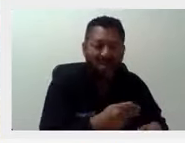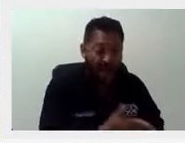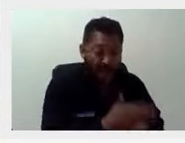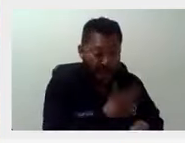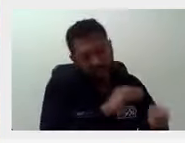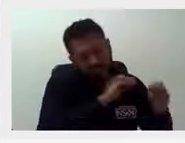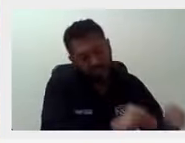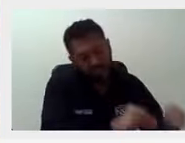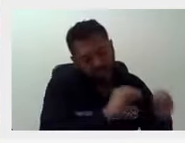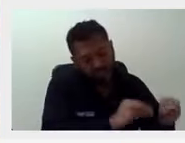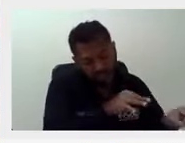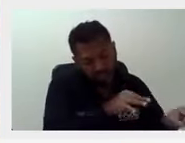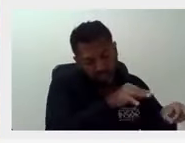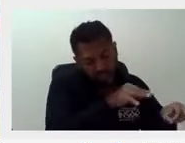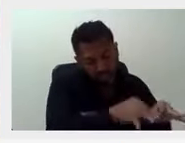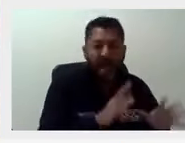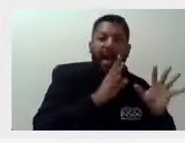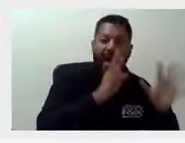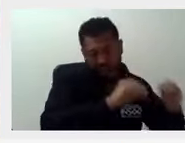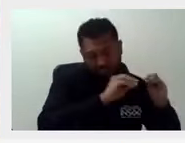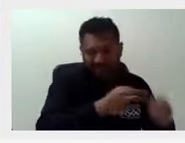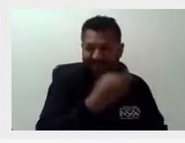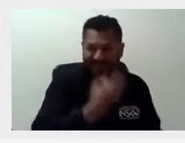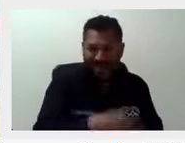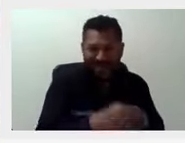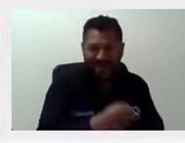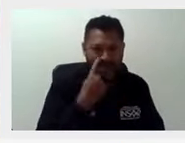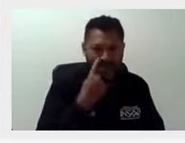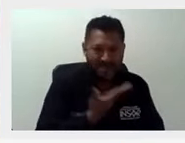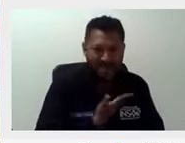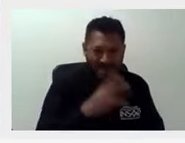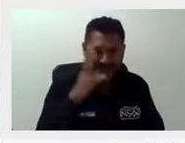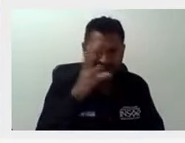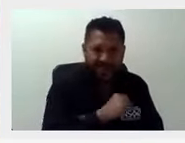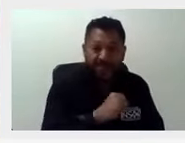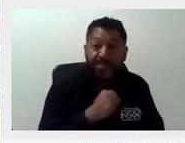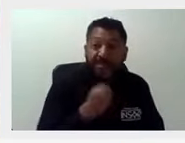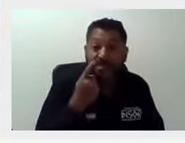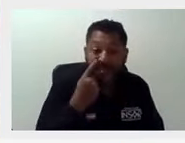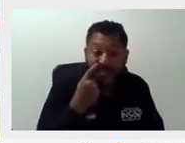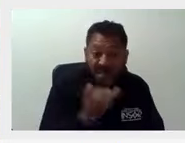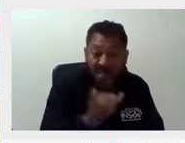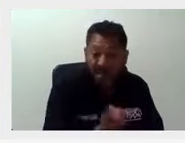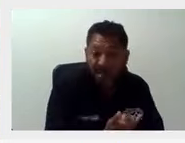esa capacitación que siempre hemos querido que el padre conozca. El padre tiene a veces todas